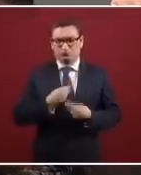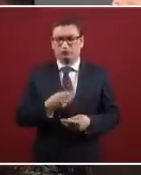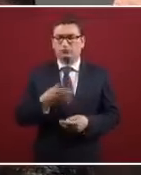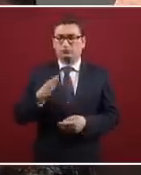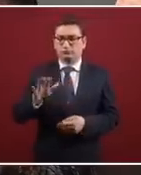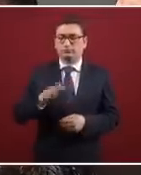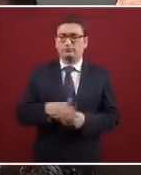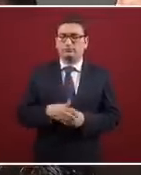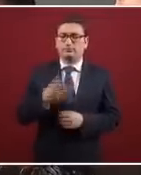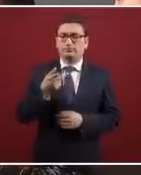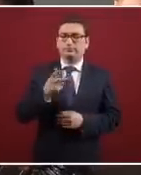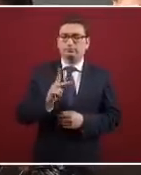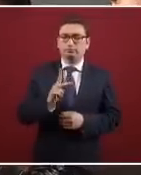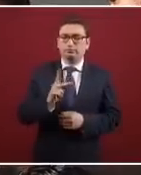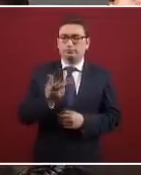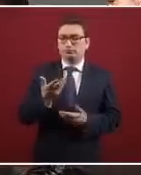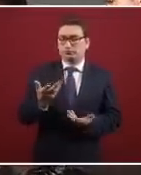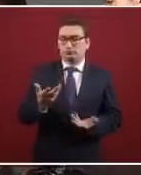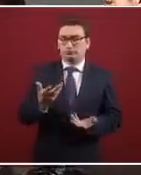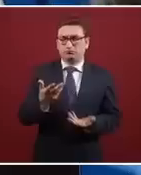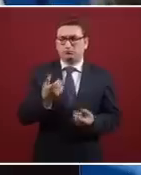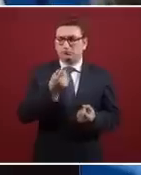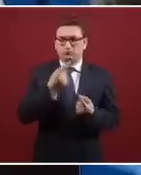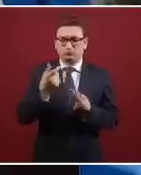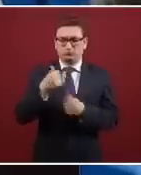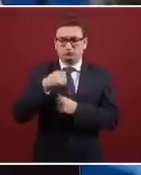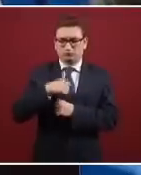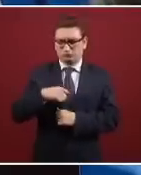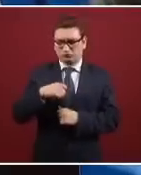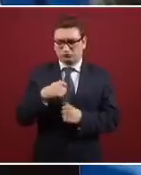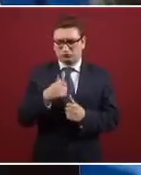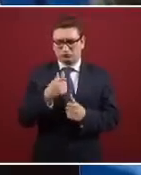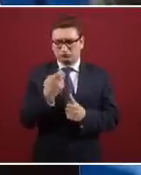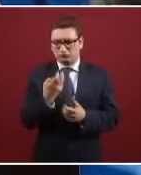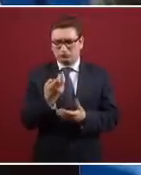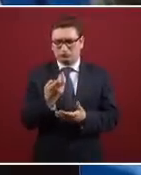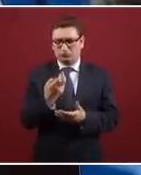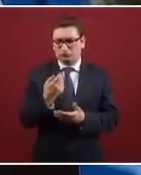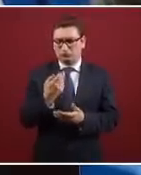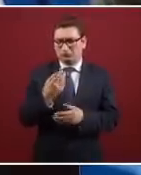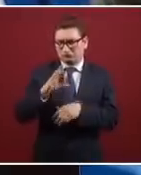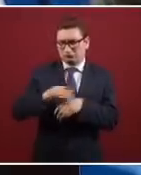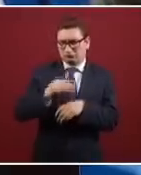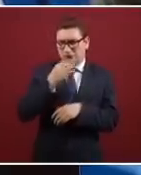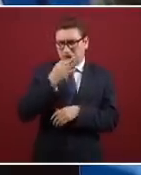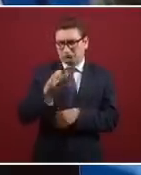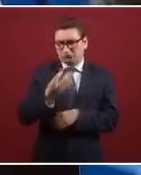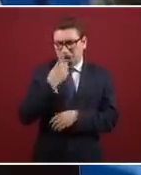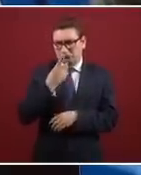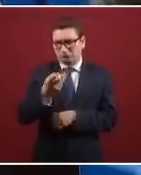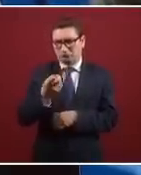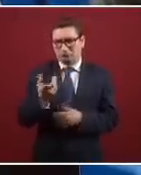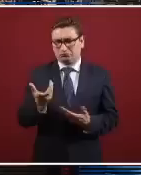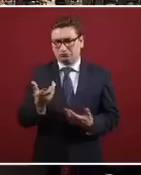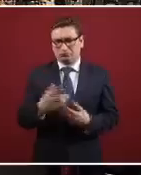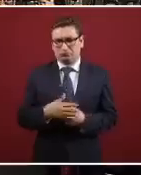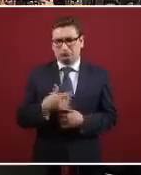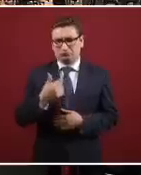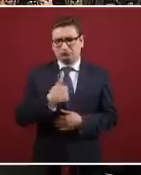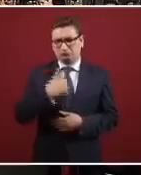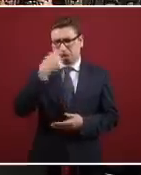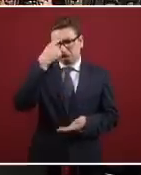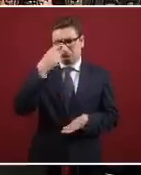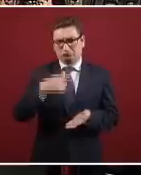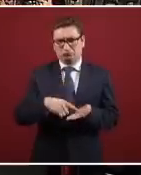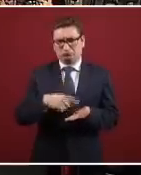Pero digo, hay funcionarios que, si me lo permite comentarlo, creo que podrían